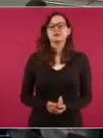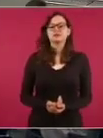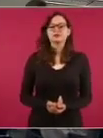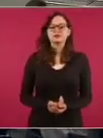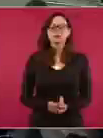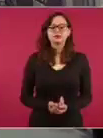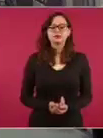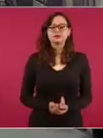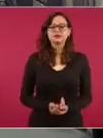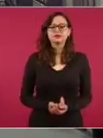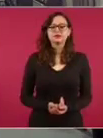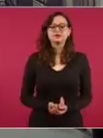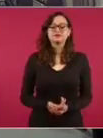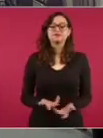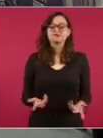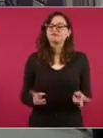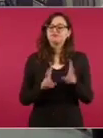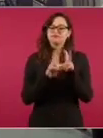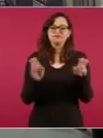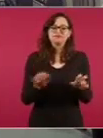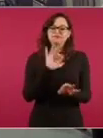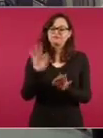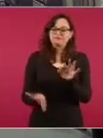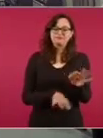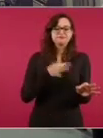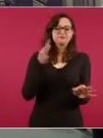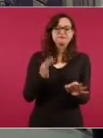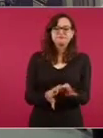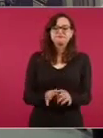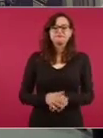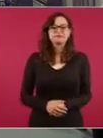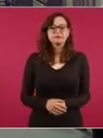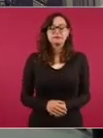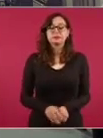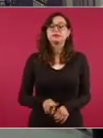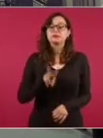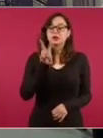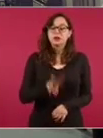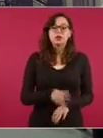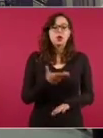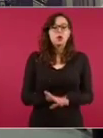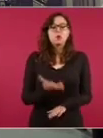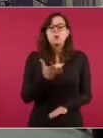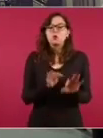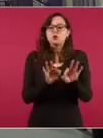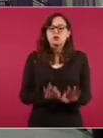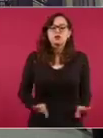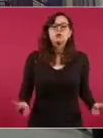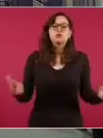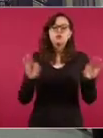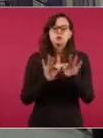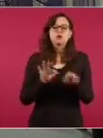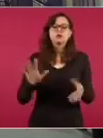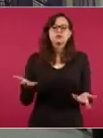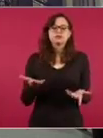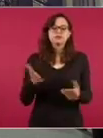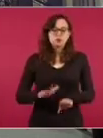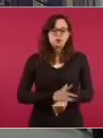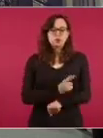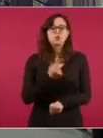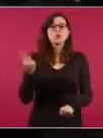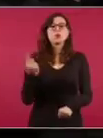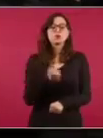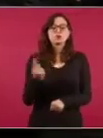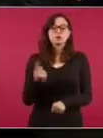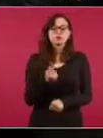Este es un acto importantísimo porque pues tiene que ver con